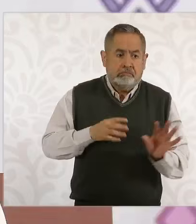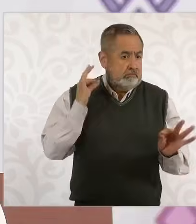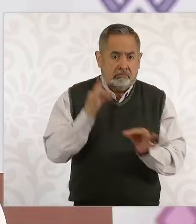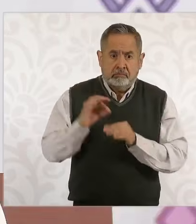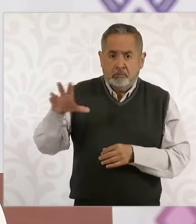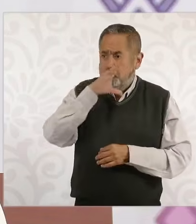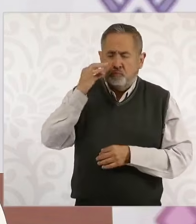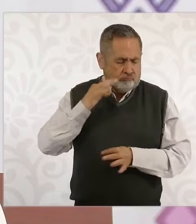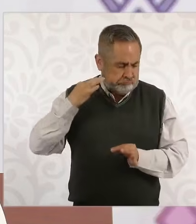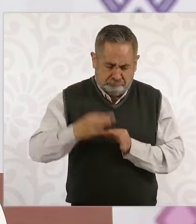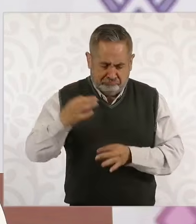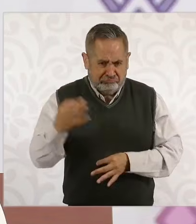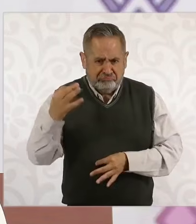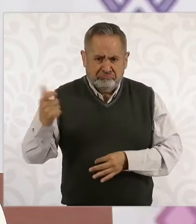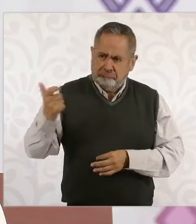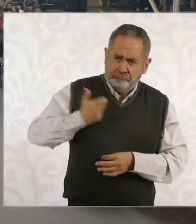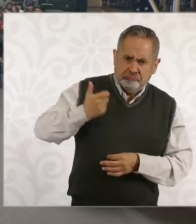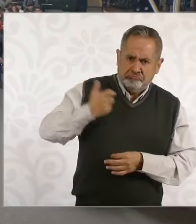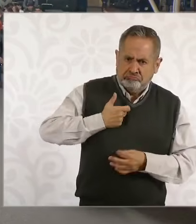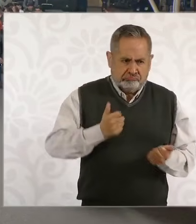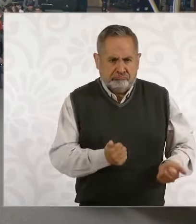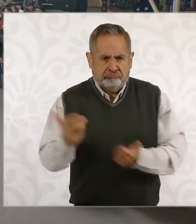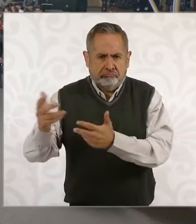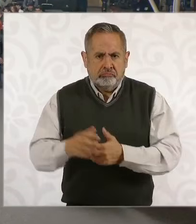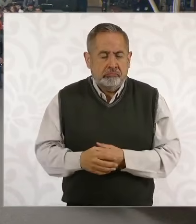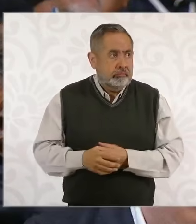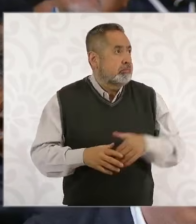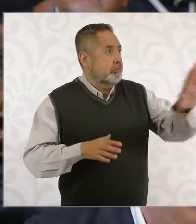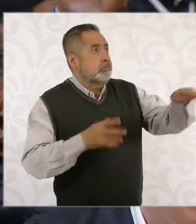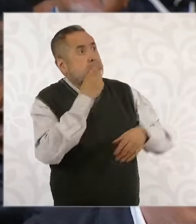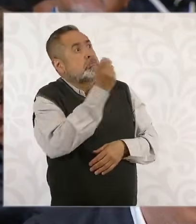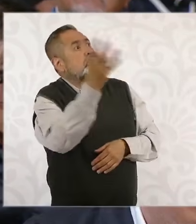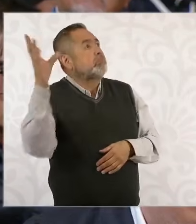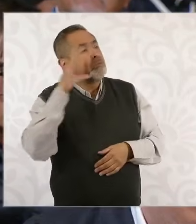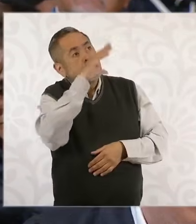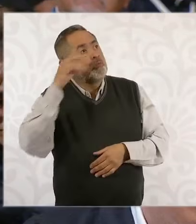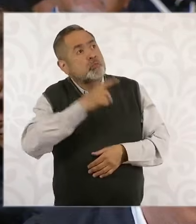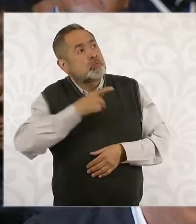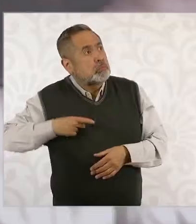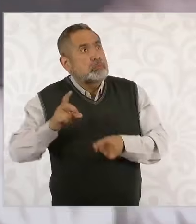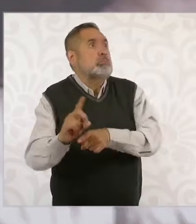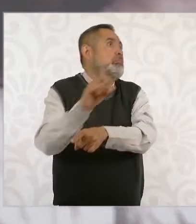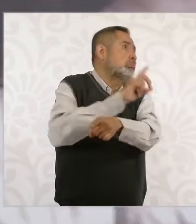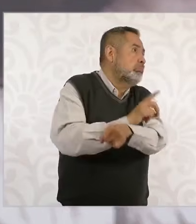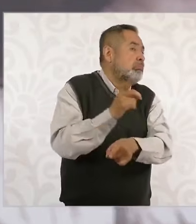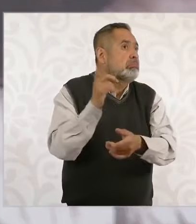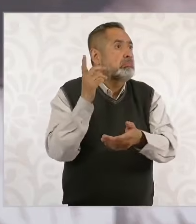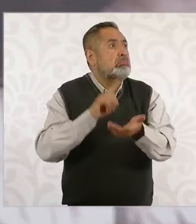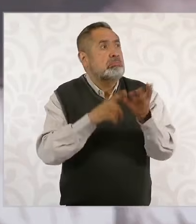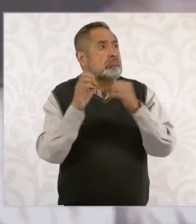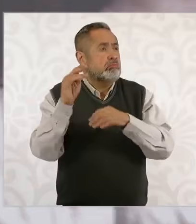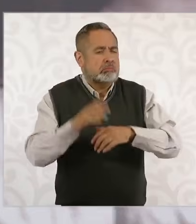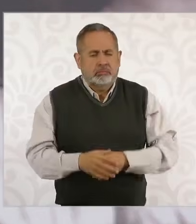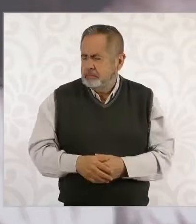sus pagos. Sí, porque precisamente se mencionaba justo que Cuba no ha pagado, pero desde los 90, o sea, no estamos hablando pues de los